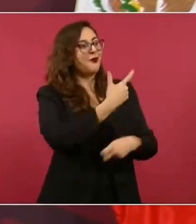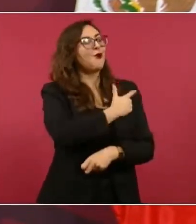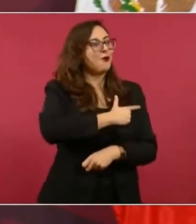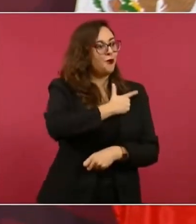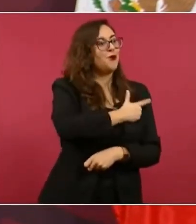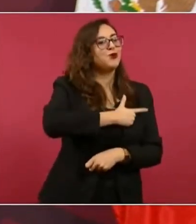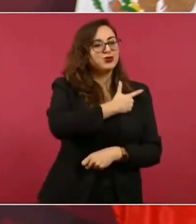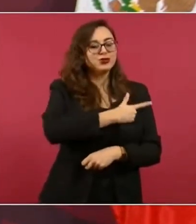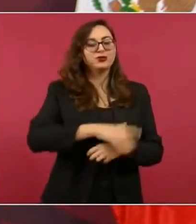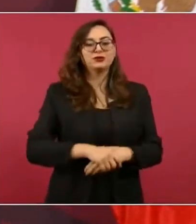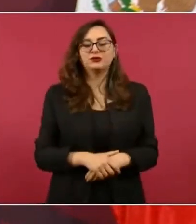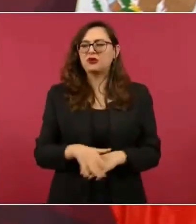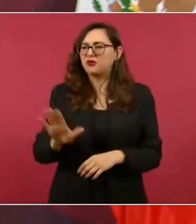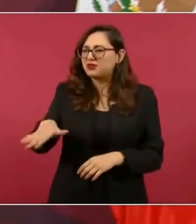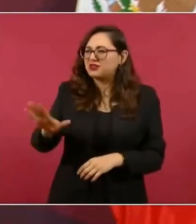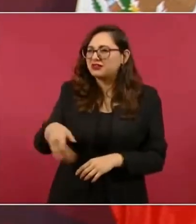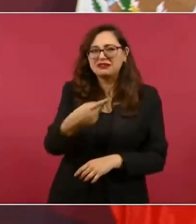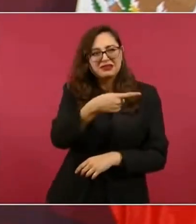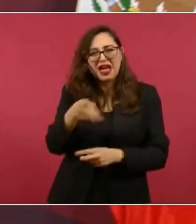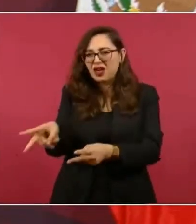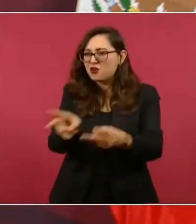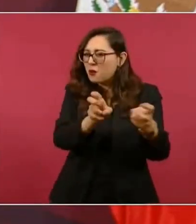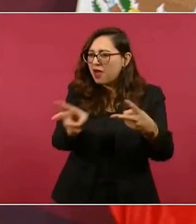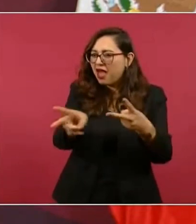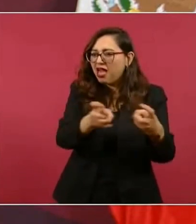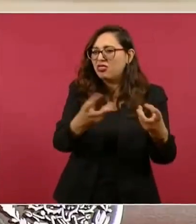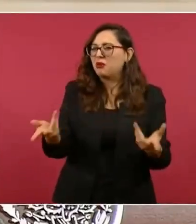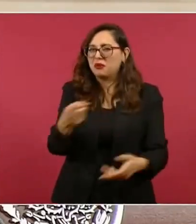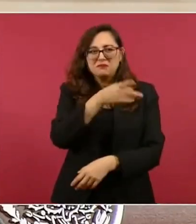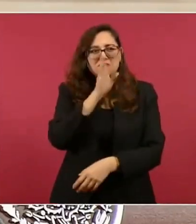Les puede uno estar diciendo y diciendo.